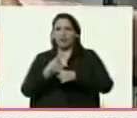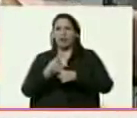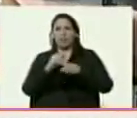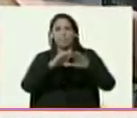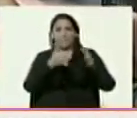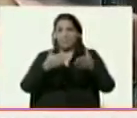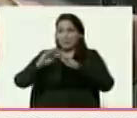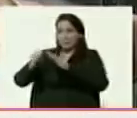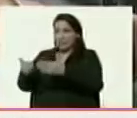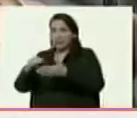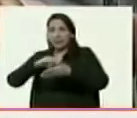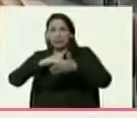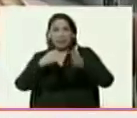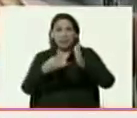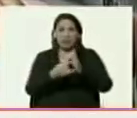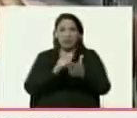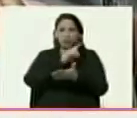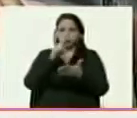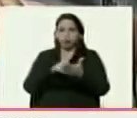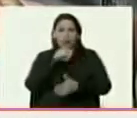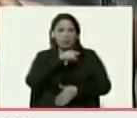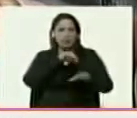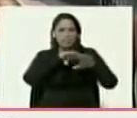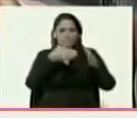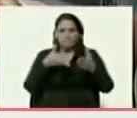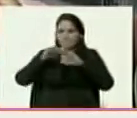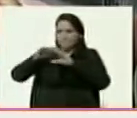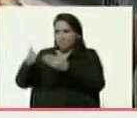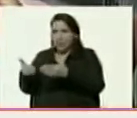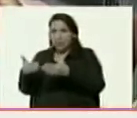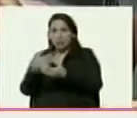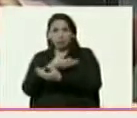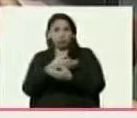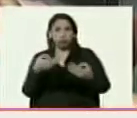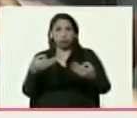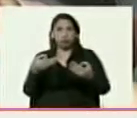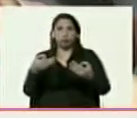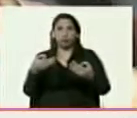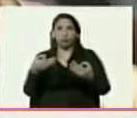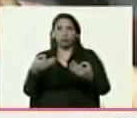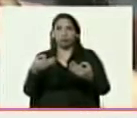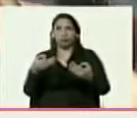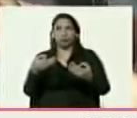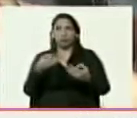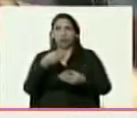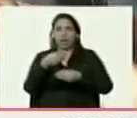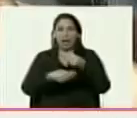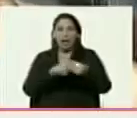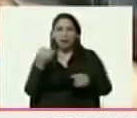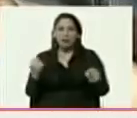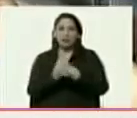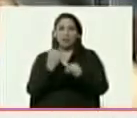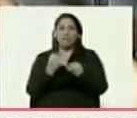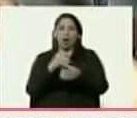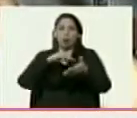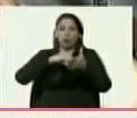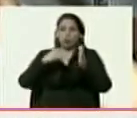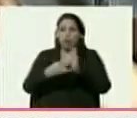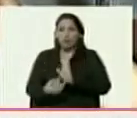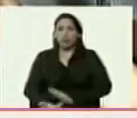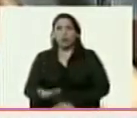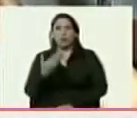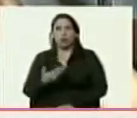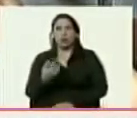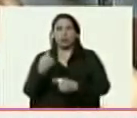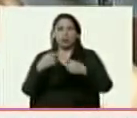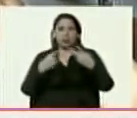técnicas complementarias. Esas son mesas que efectivamente van a hacer un trabajo técnico importante en las